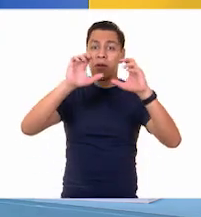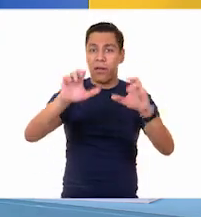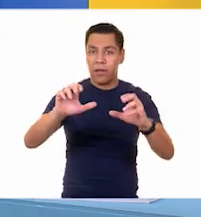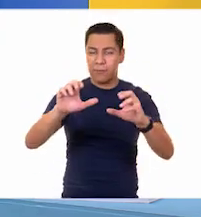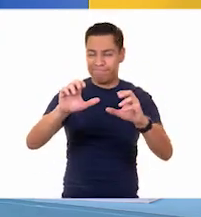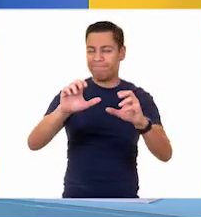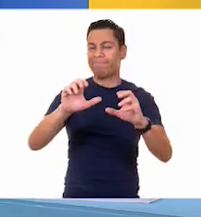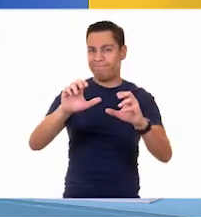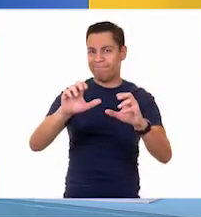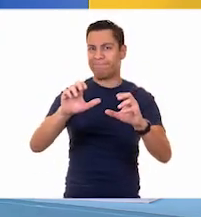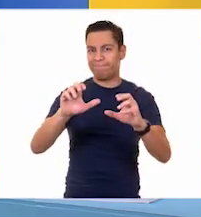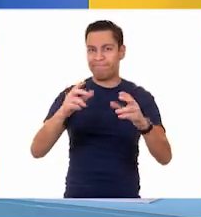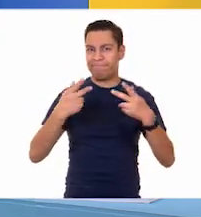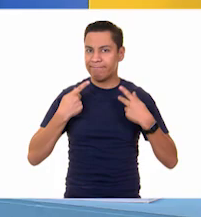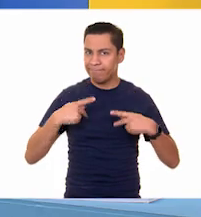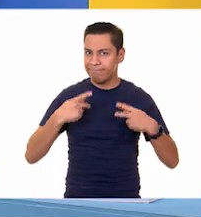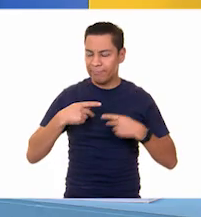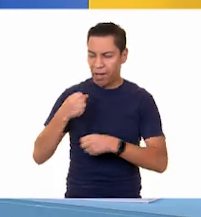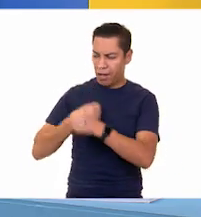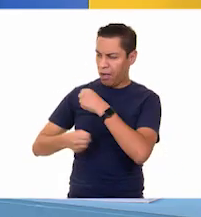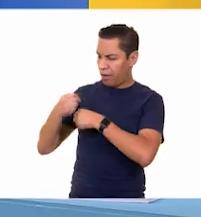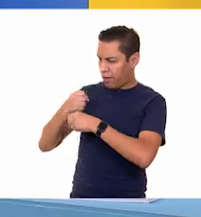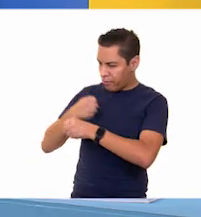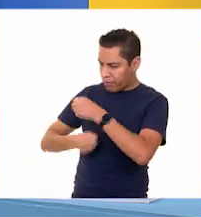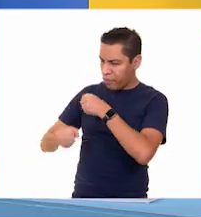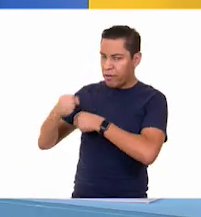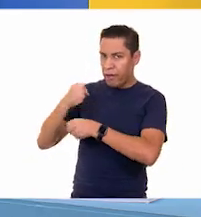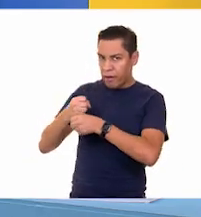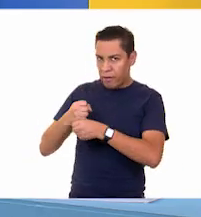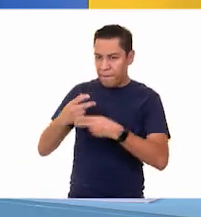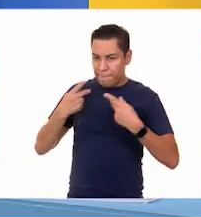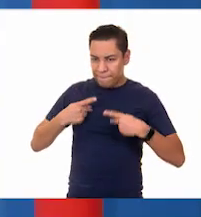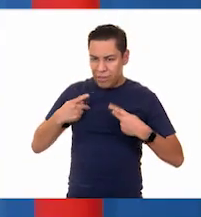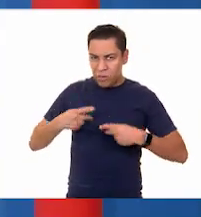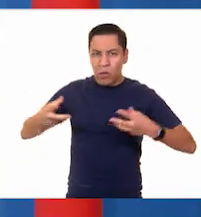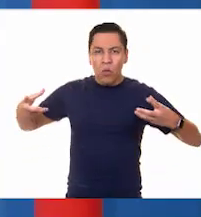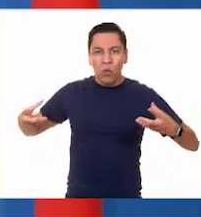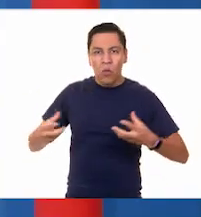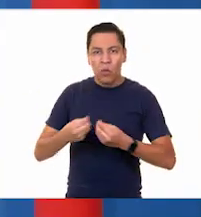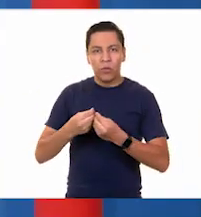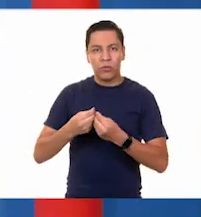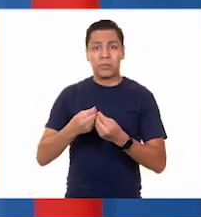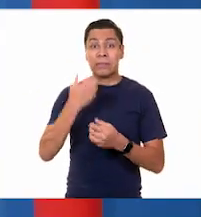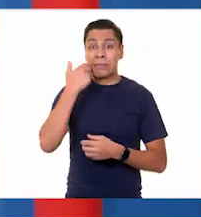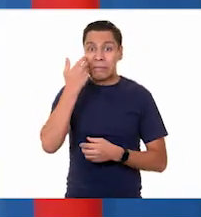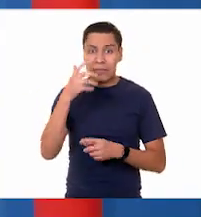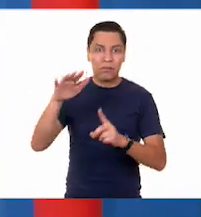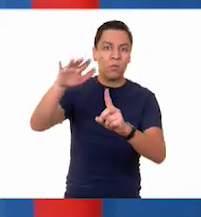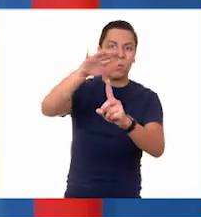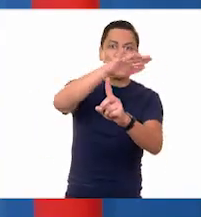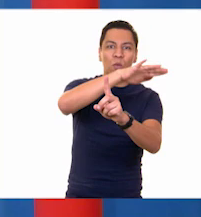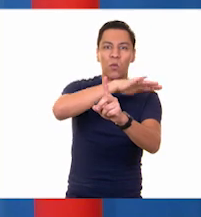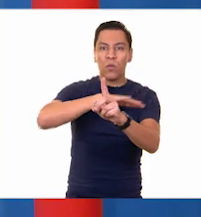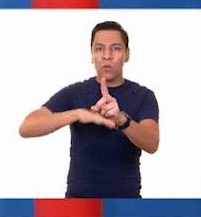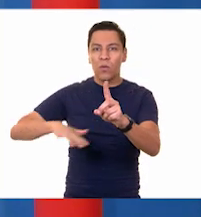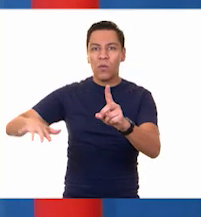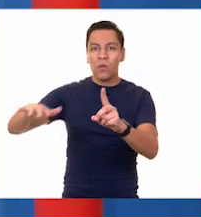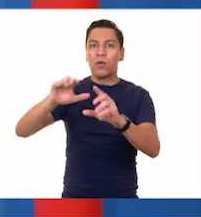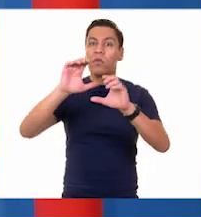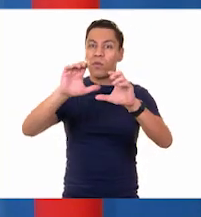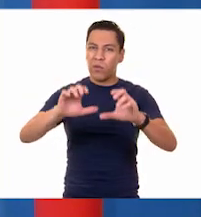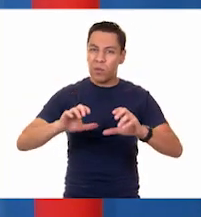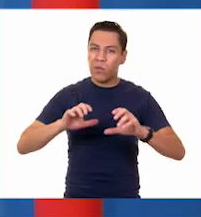son el producto de varias décadas de lucha y organización colectiva. Maestra Ceci, qué bueno que hablaremos sobre ese tema,